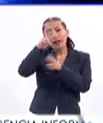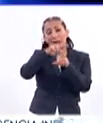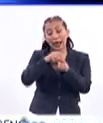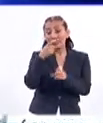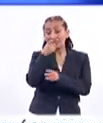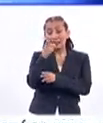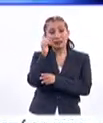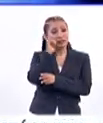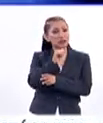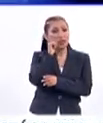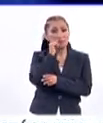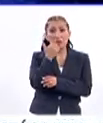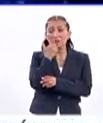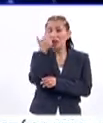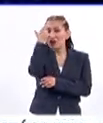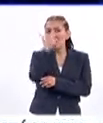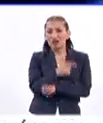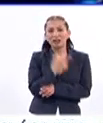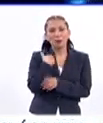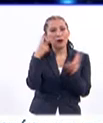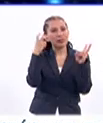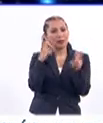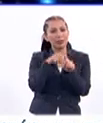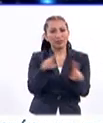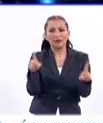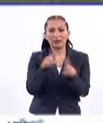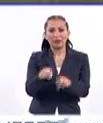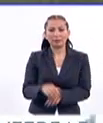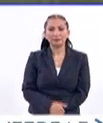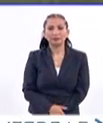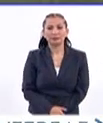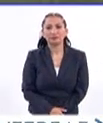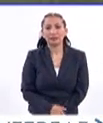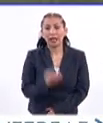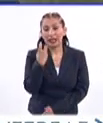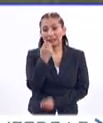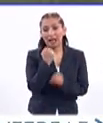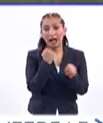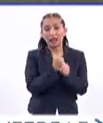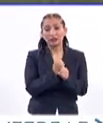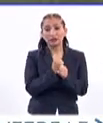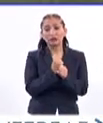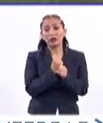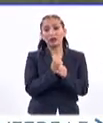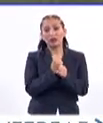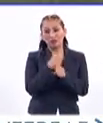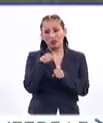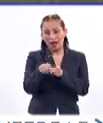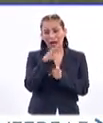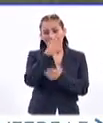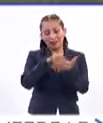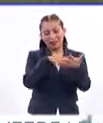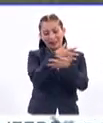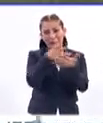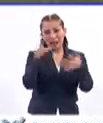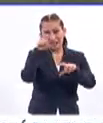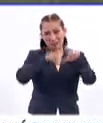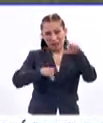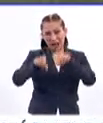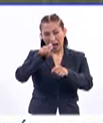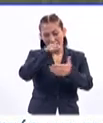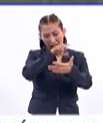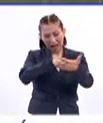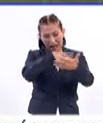Él afirma que siempre se celebra esta noche con una temática distinta. Este año es el año de la tabla periódica, entonces yo voy a dar una